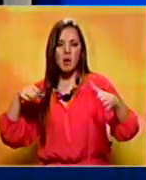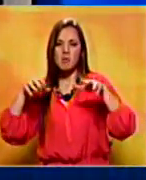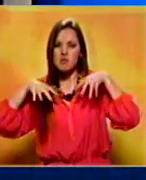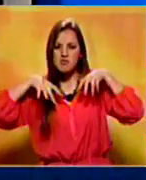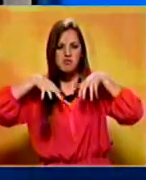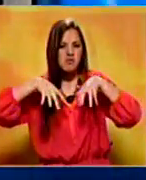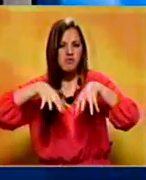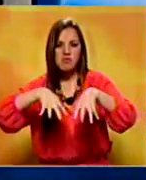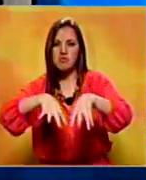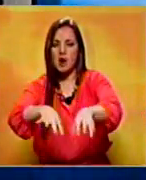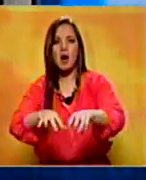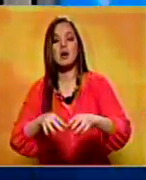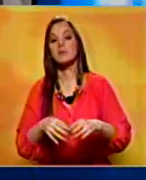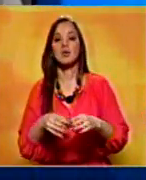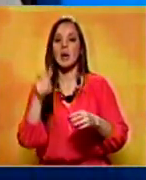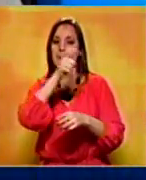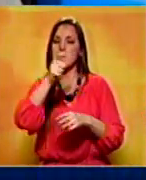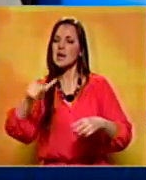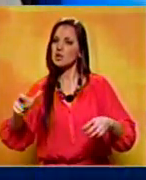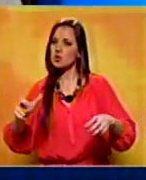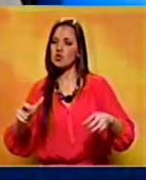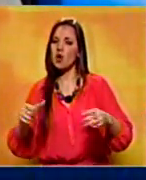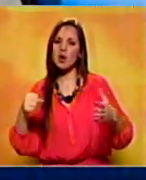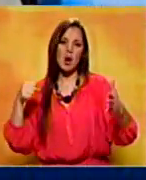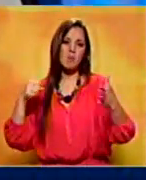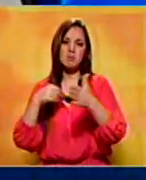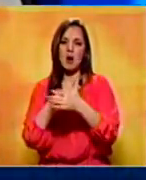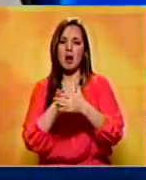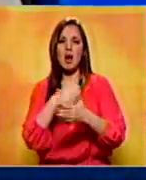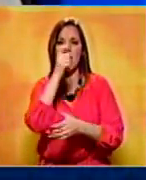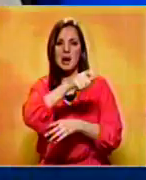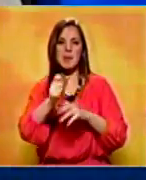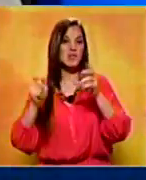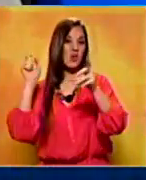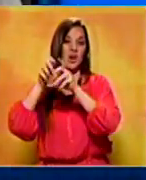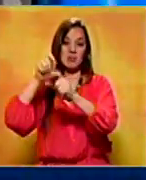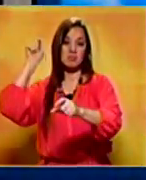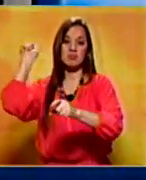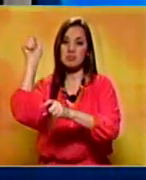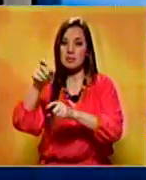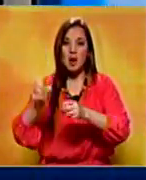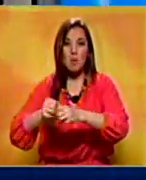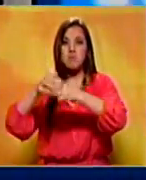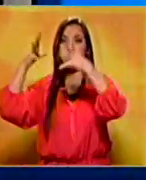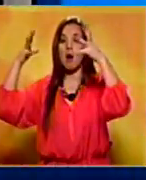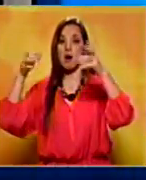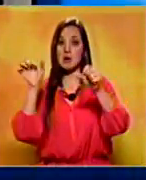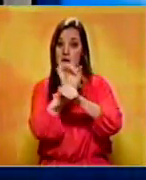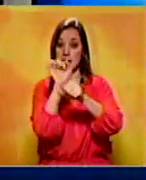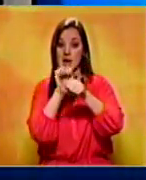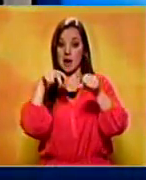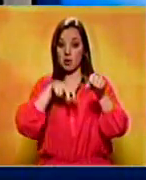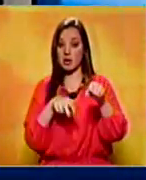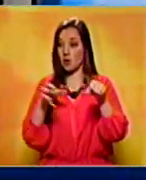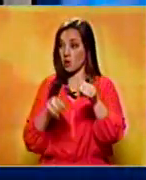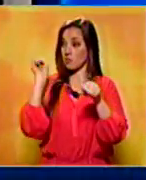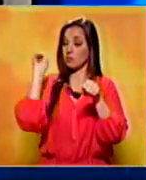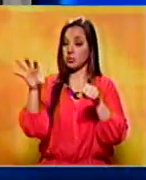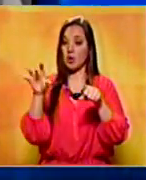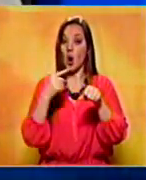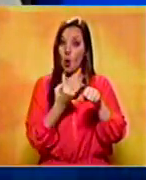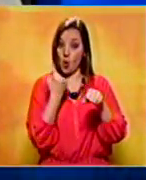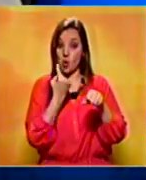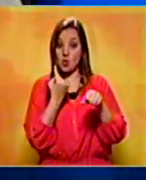multitud en un mercado al aire libre, mientras sus ocupantes lanzaban explosivos hacia la gente. Uno de los vehículos